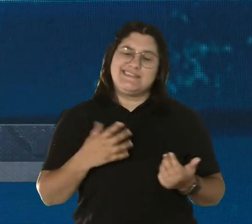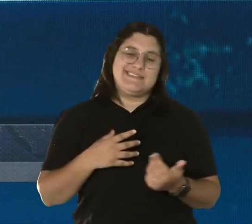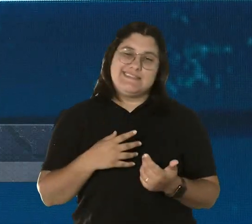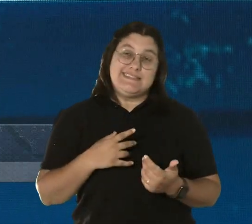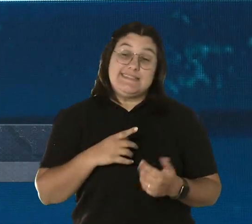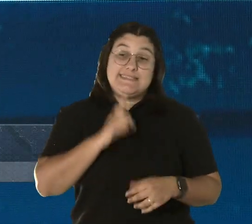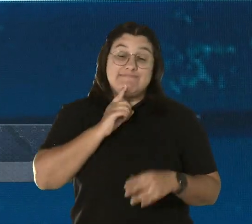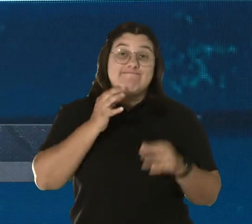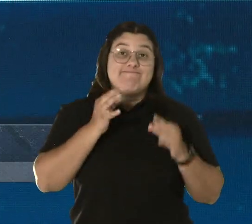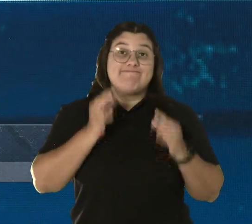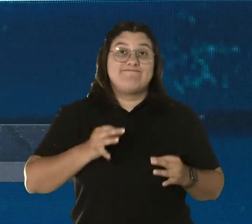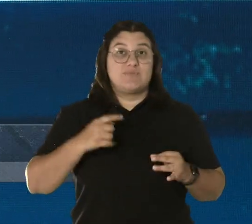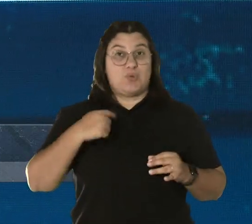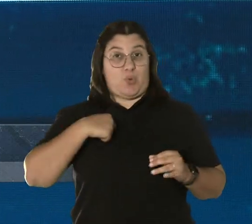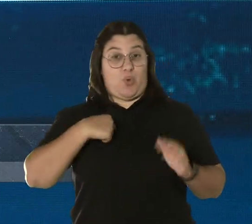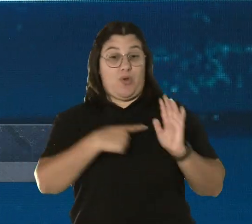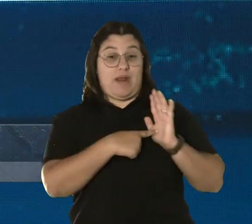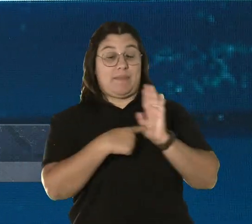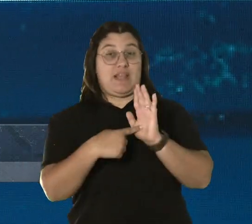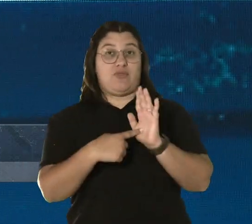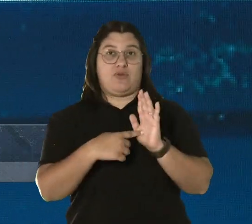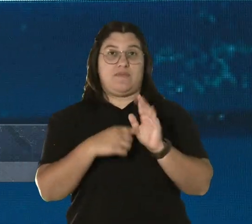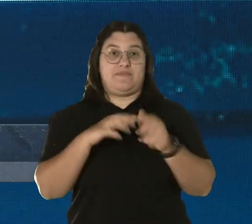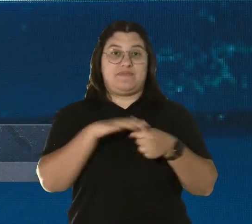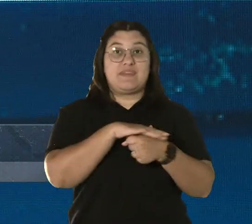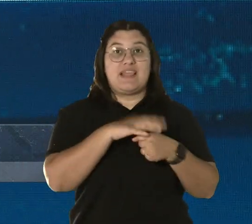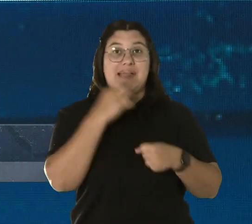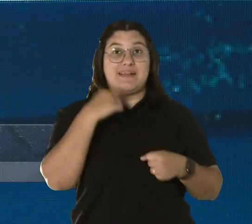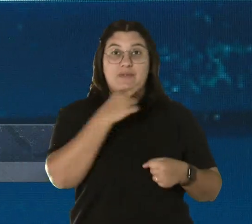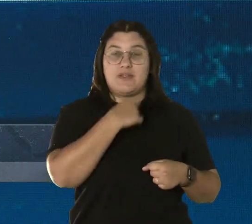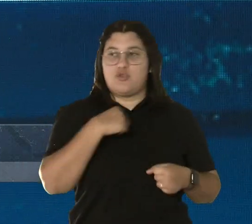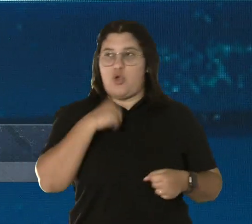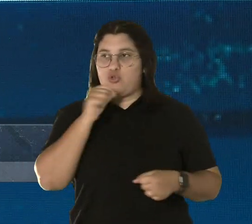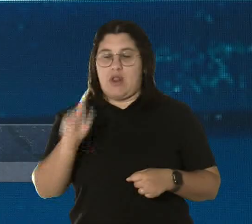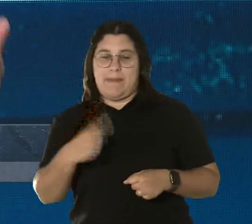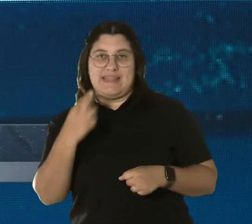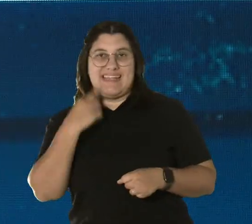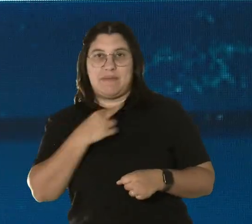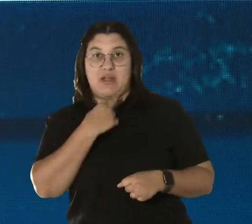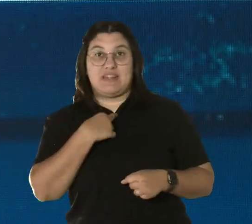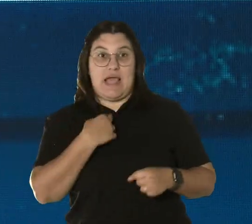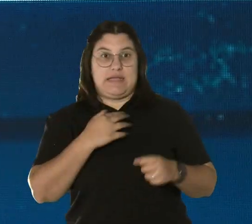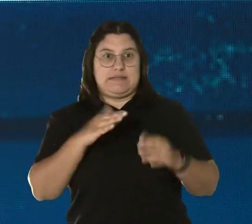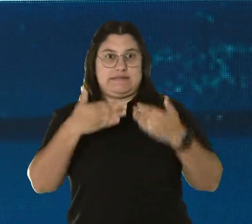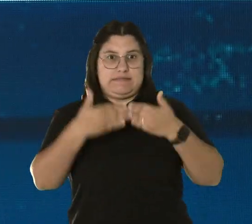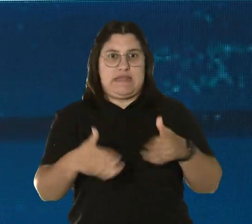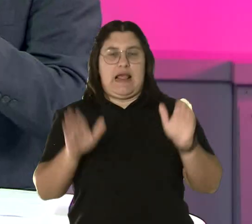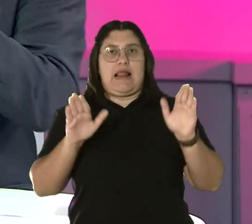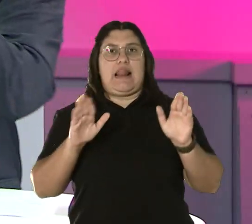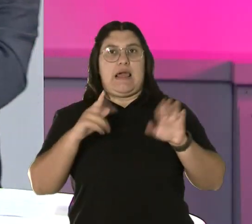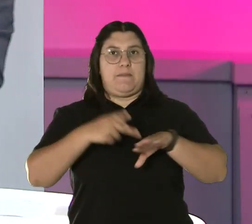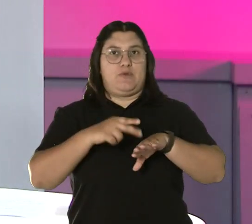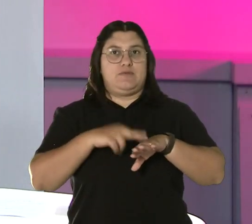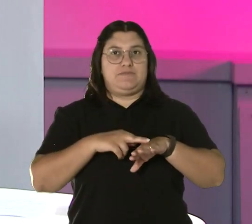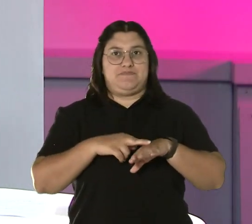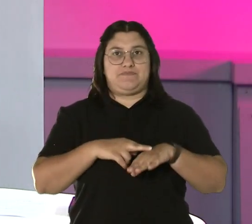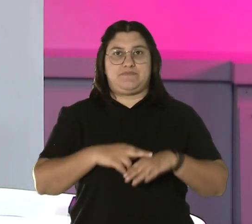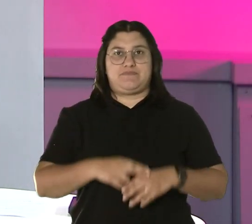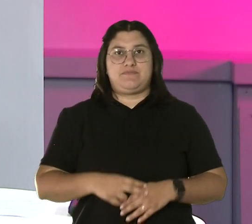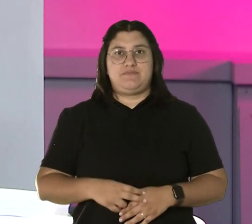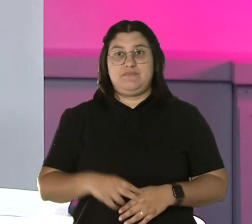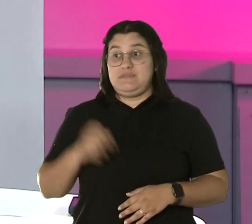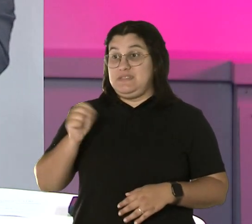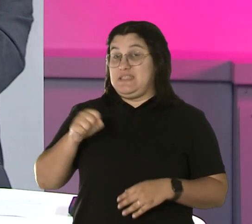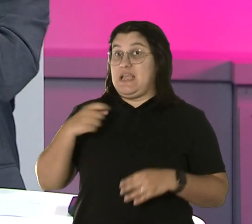Definitivamente, yo estoy representando a la industria del restaurante, pero esto no es un problema en la industria del restaurante en todo Puerto Rico. Sin embargo, se ha marcado mucho el problema